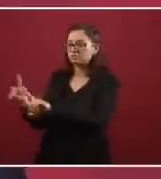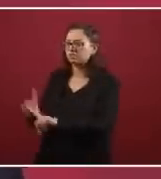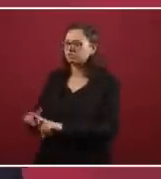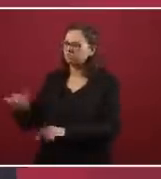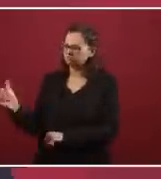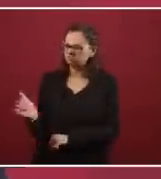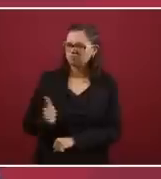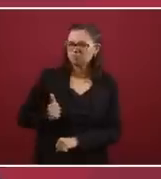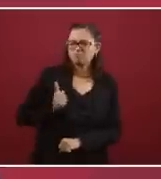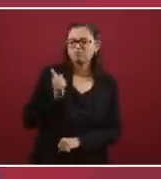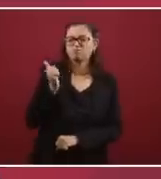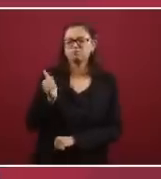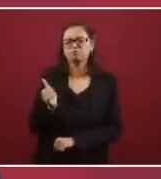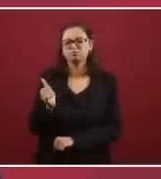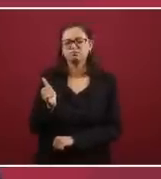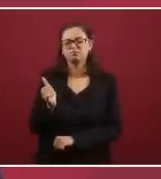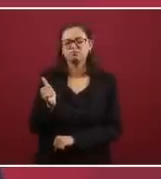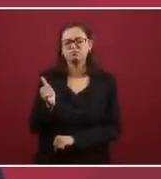para